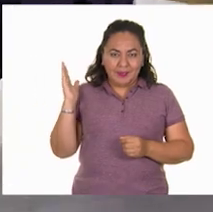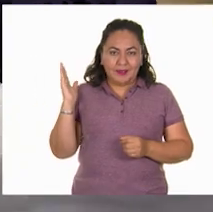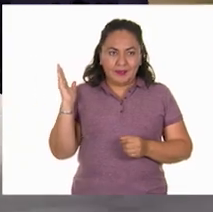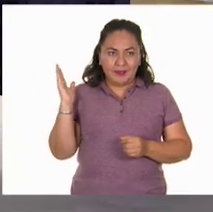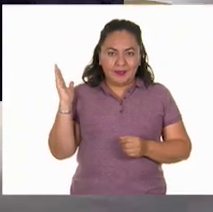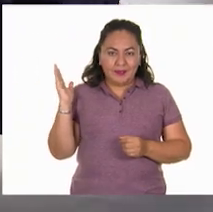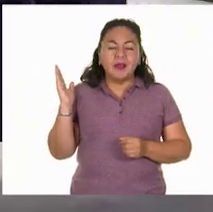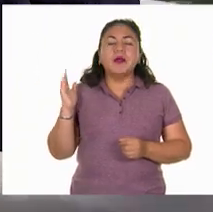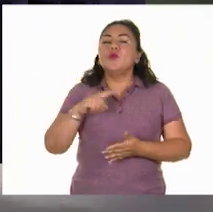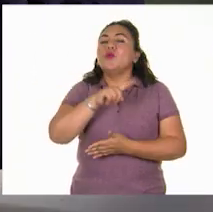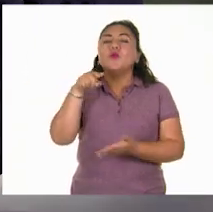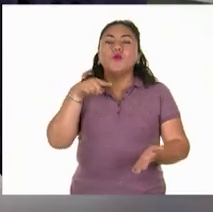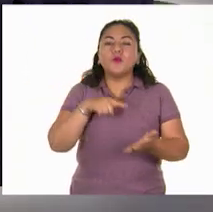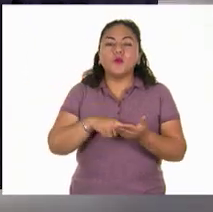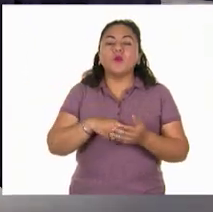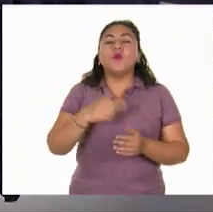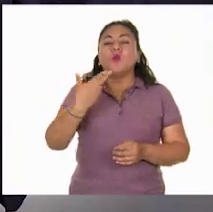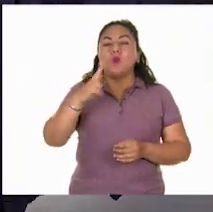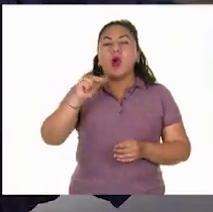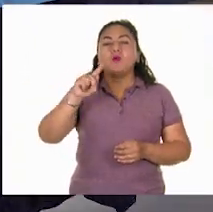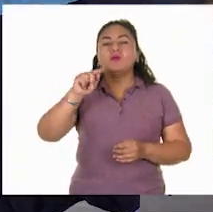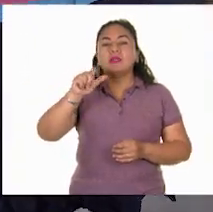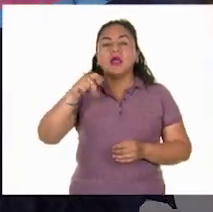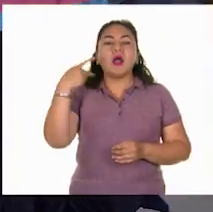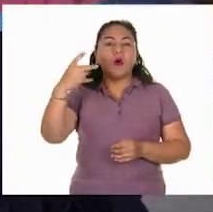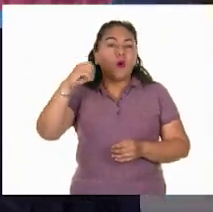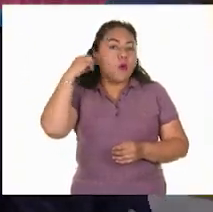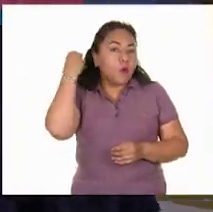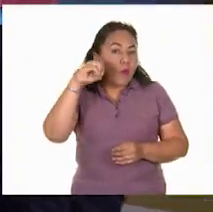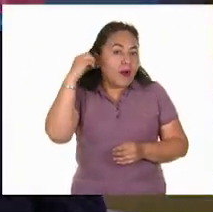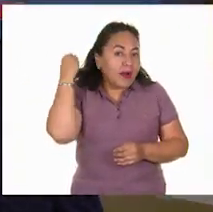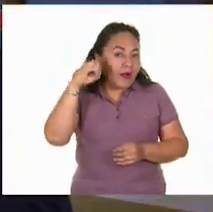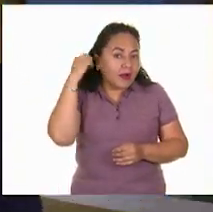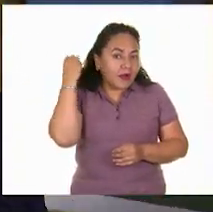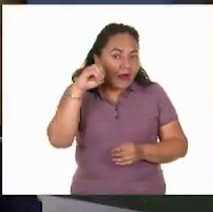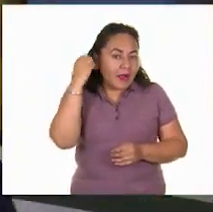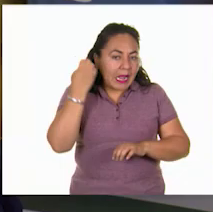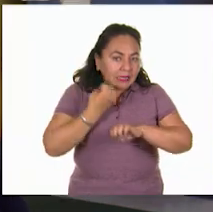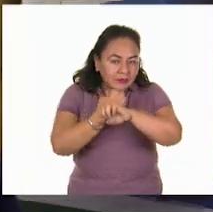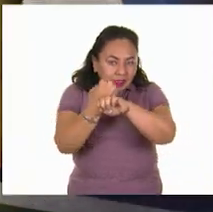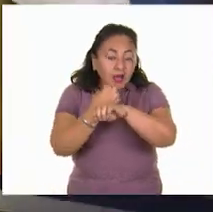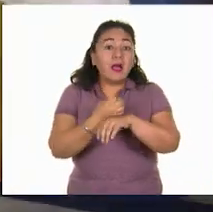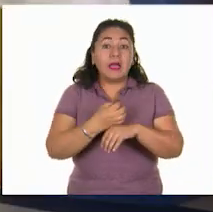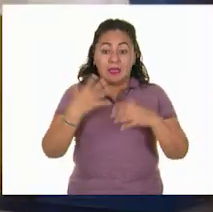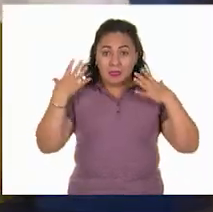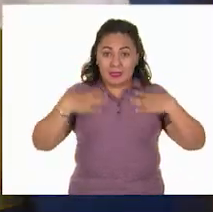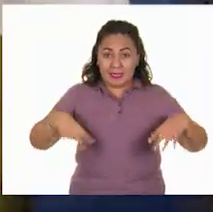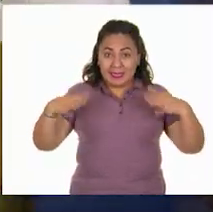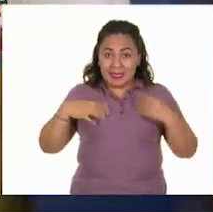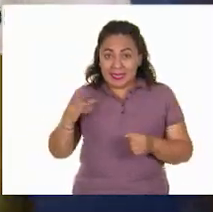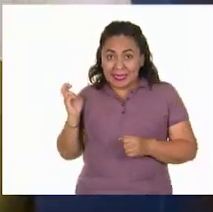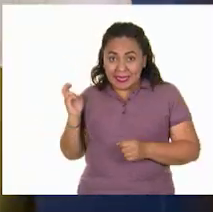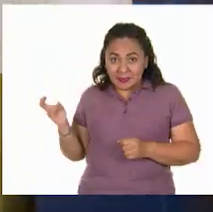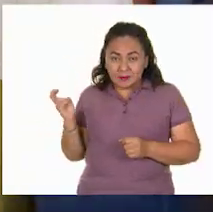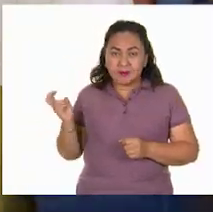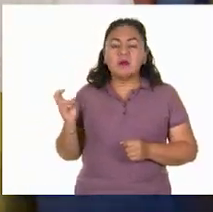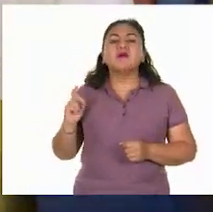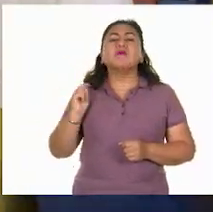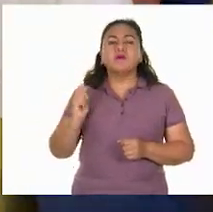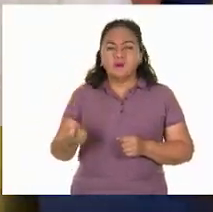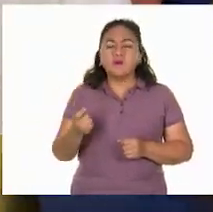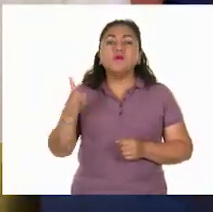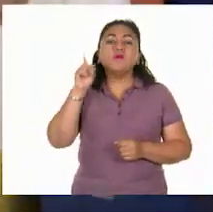de ni más ni menos Huautla de Jiménez, Oaxaca. Este vestuario, bueno, esto es una interpretación porque